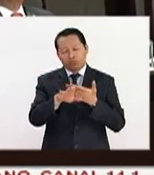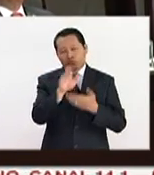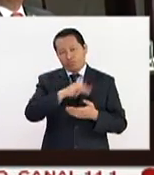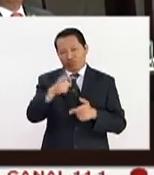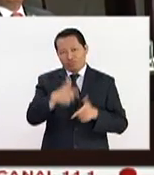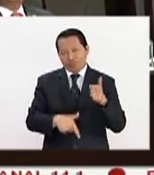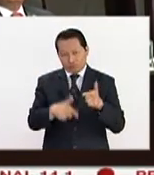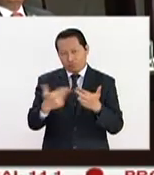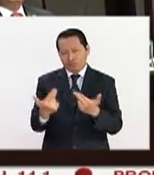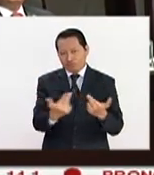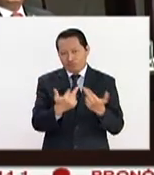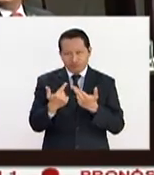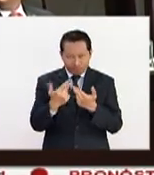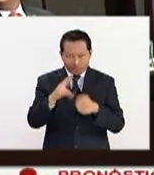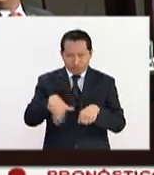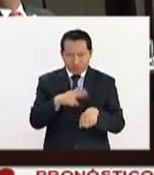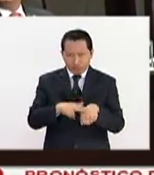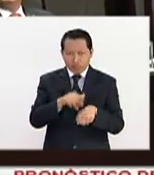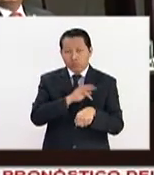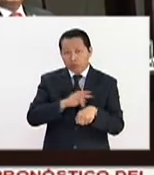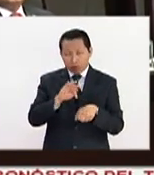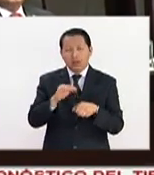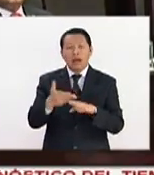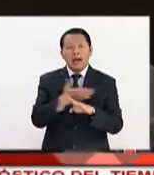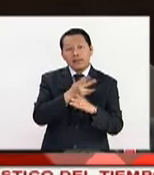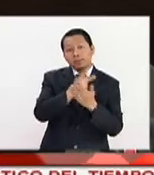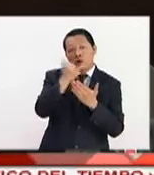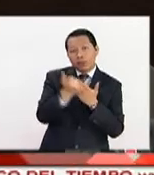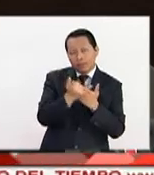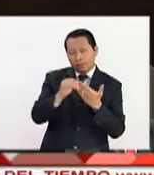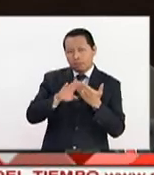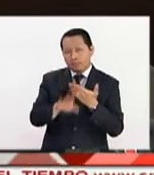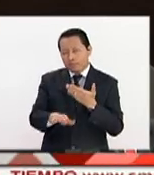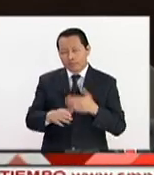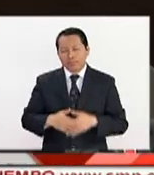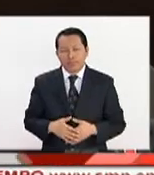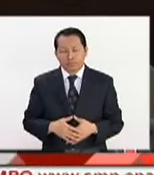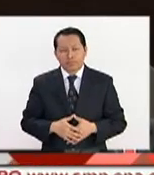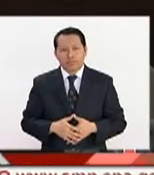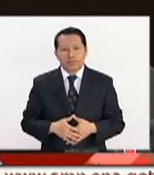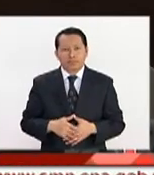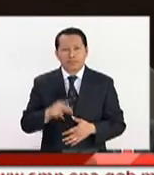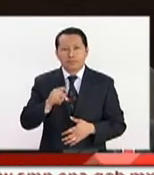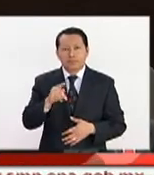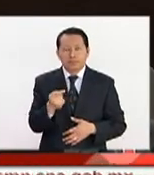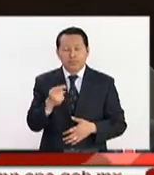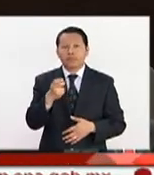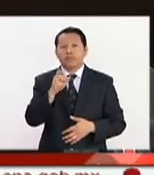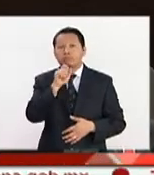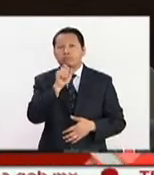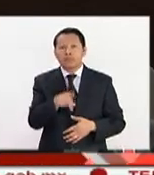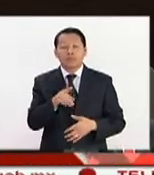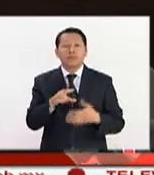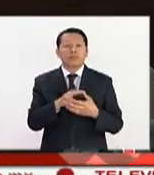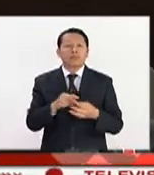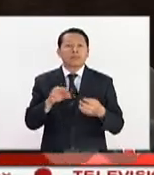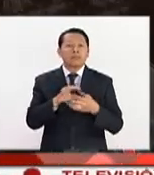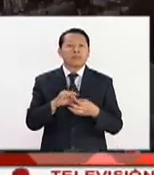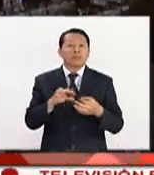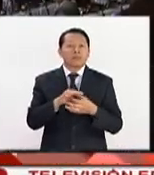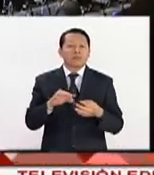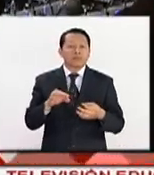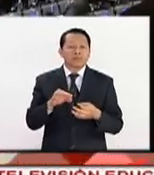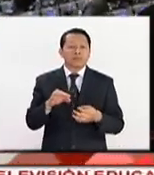Naturales, con el objetivo de desarrollar proyectos de prevención. Pati Omar, al fundamentar el dictamen,